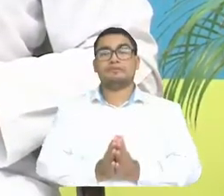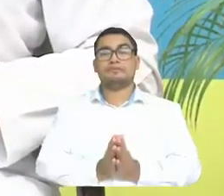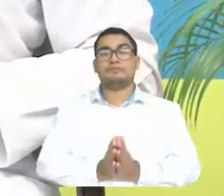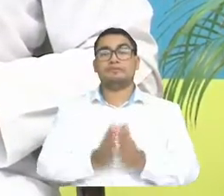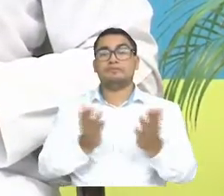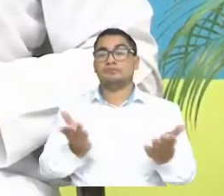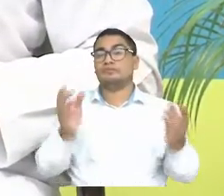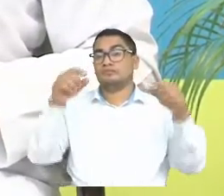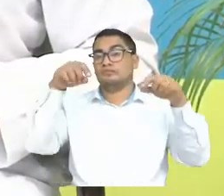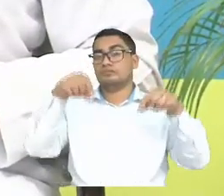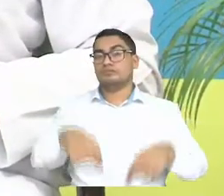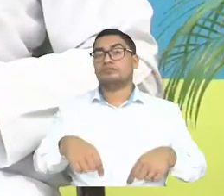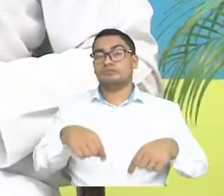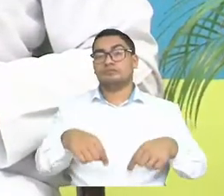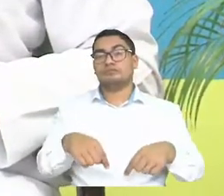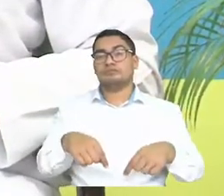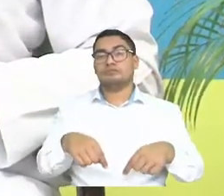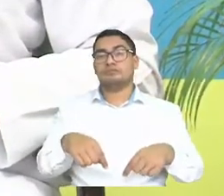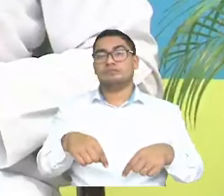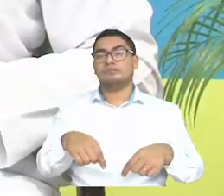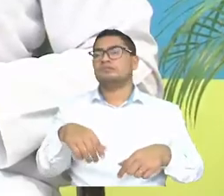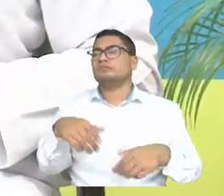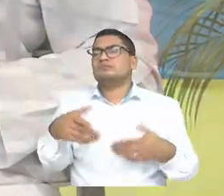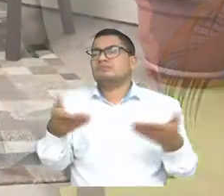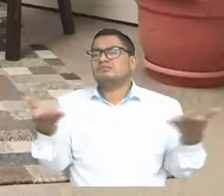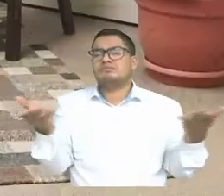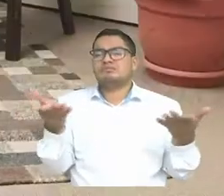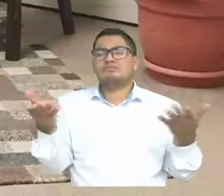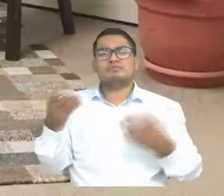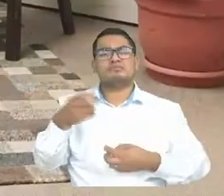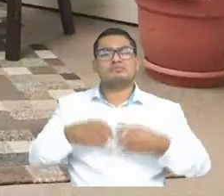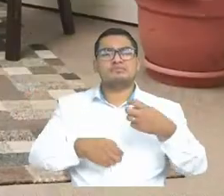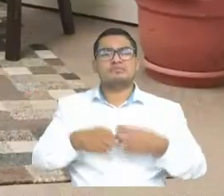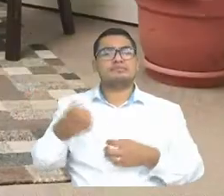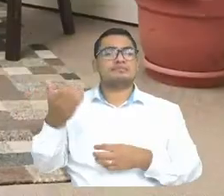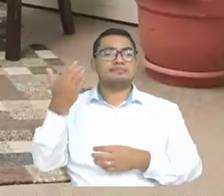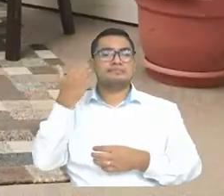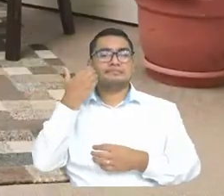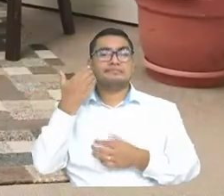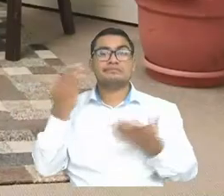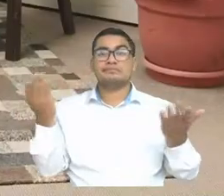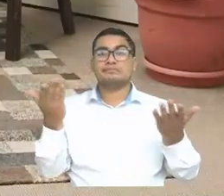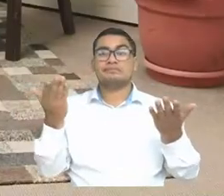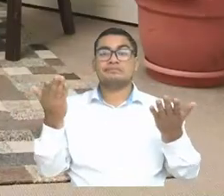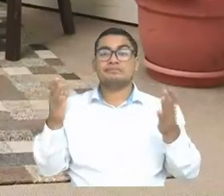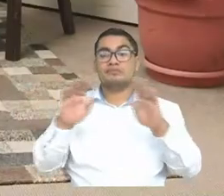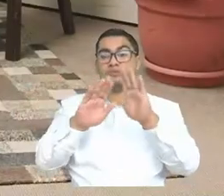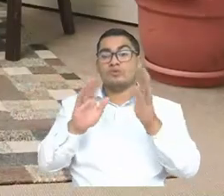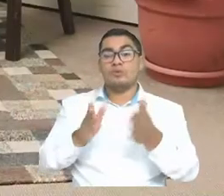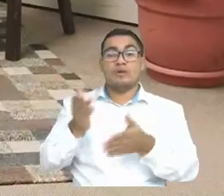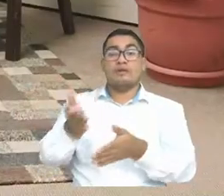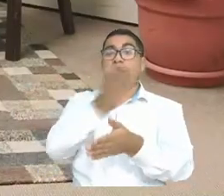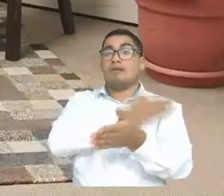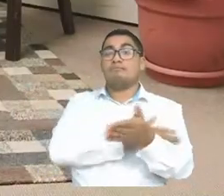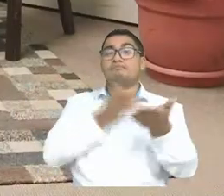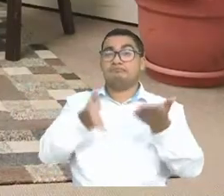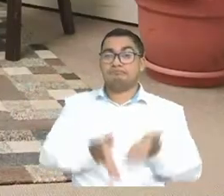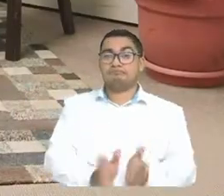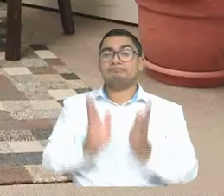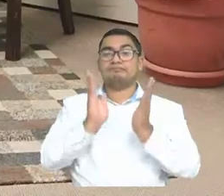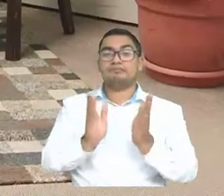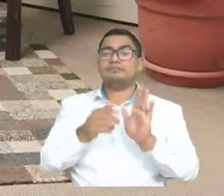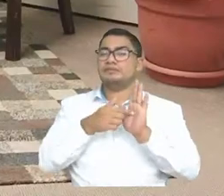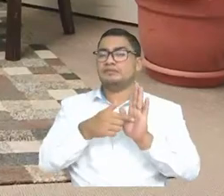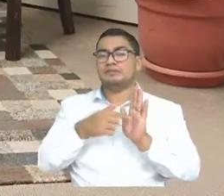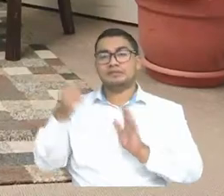Ahora, ¿qué causas o qué enfermedades motivan el parto prematuro? Me imagino que tiene que ver